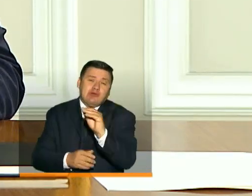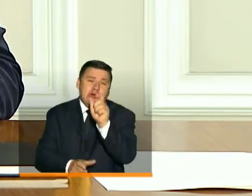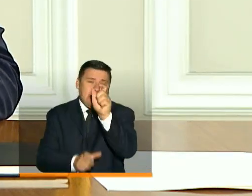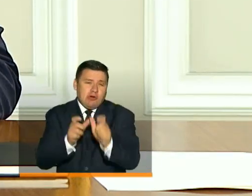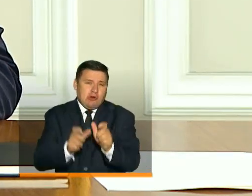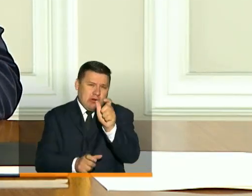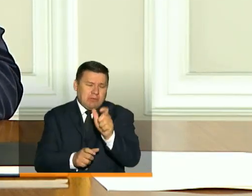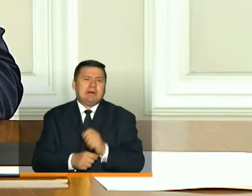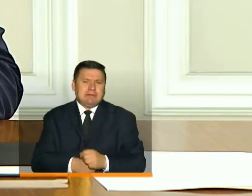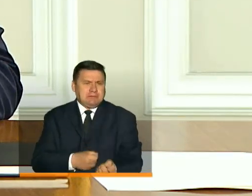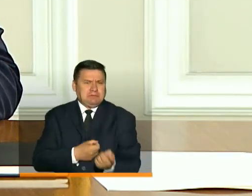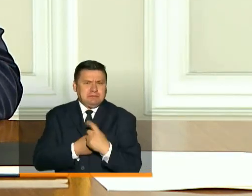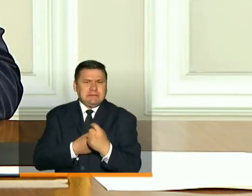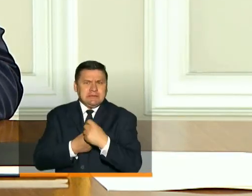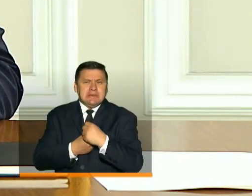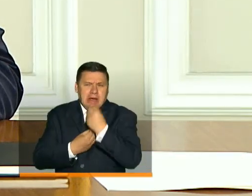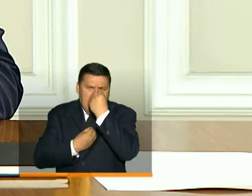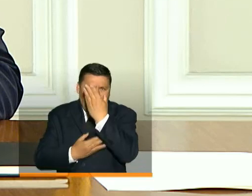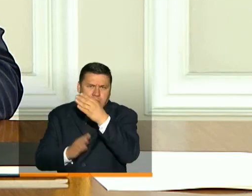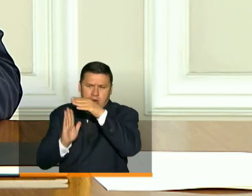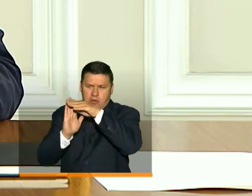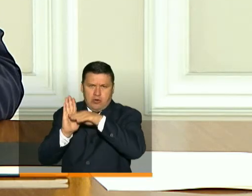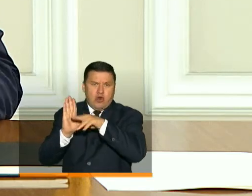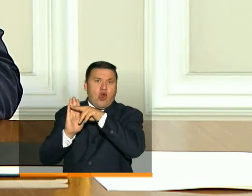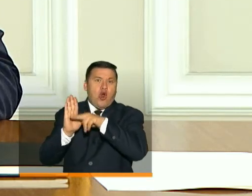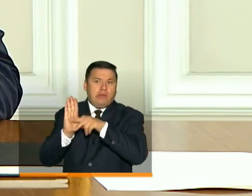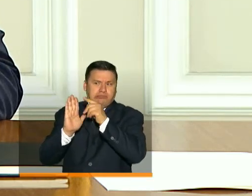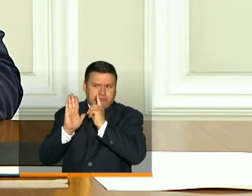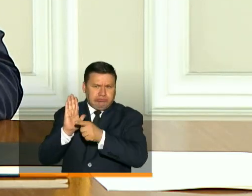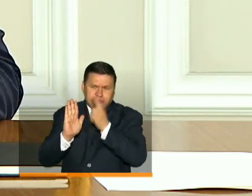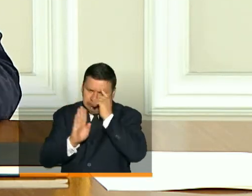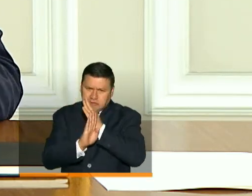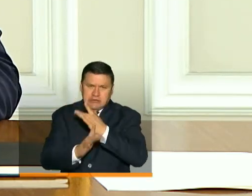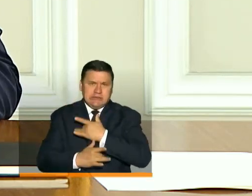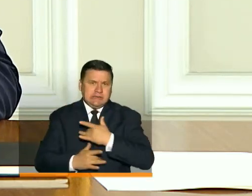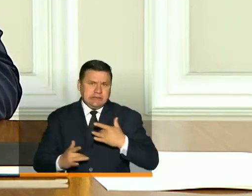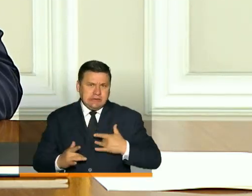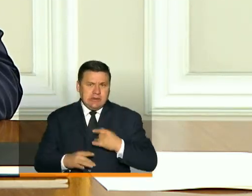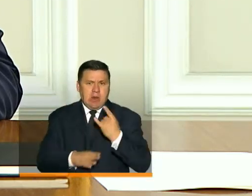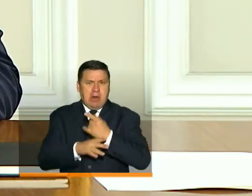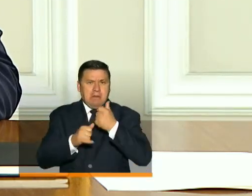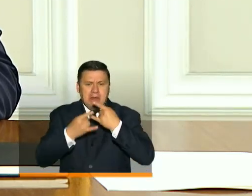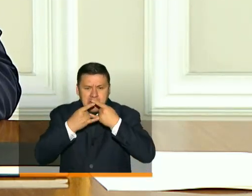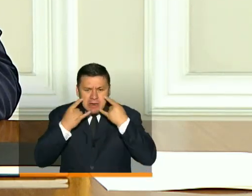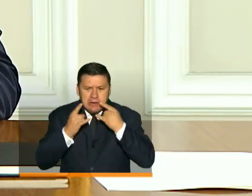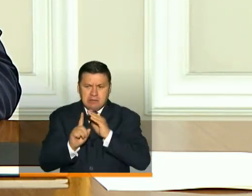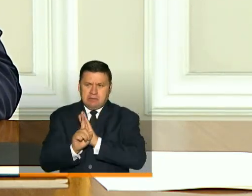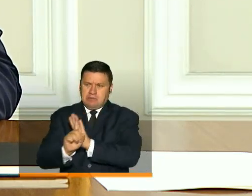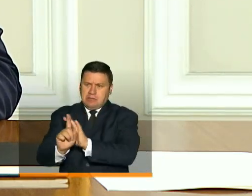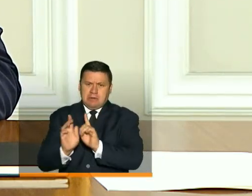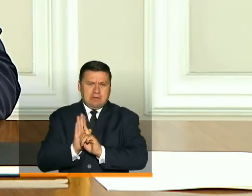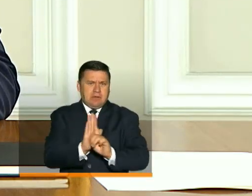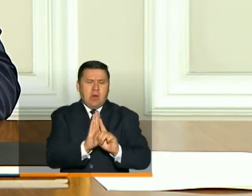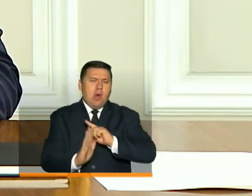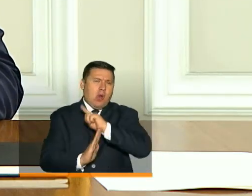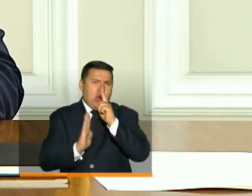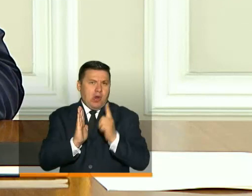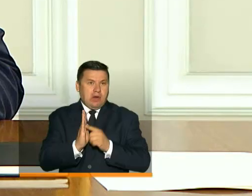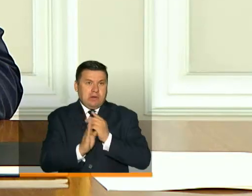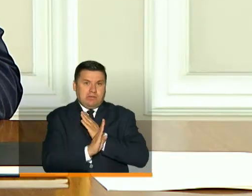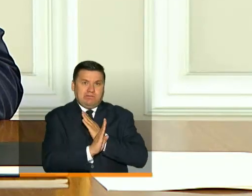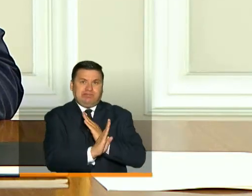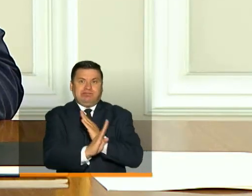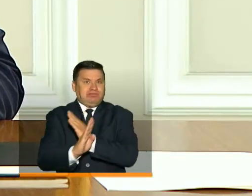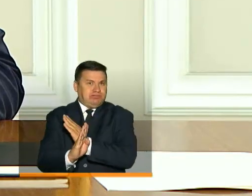han adherido a las normas de protocolos de bioseguridad, el uso de tapabocas, de distanciamiento físico para